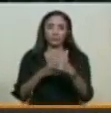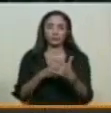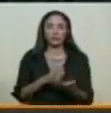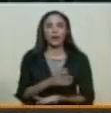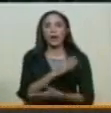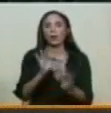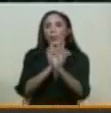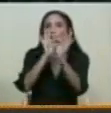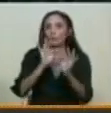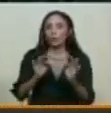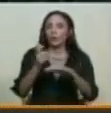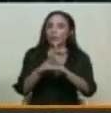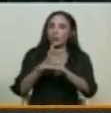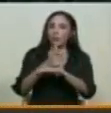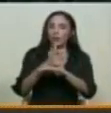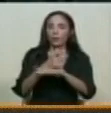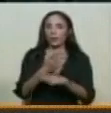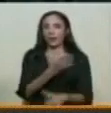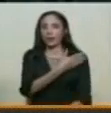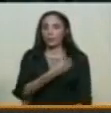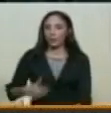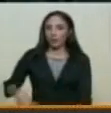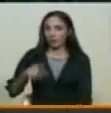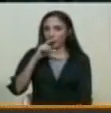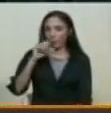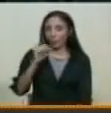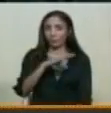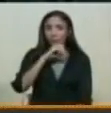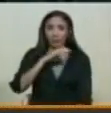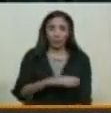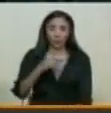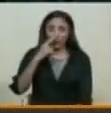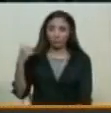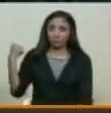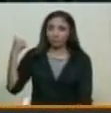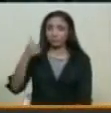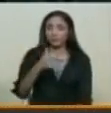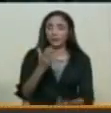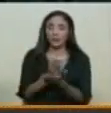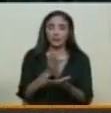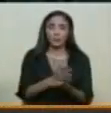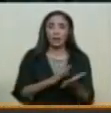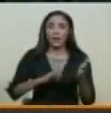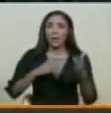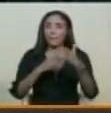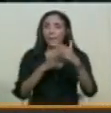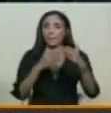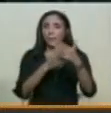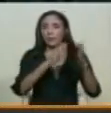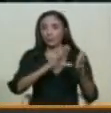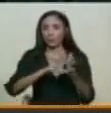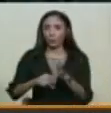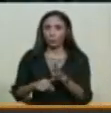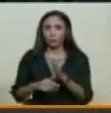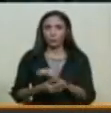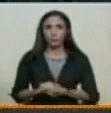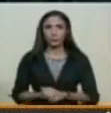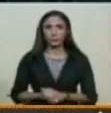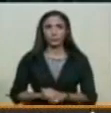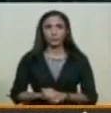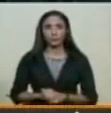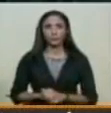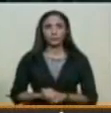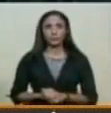Nicolás Maduro, el gobierno que en la historia de Venezuela más ha combatido la corrupción, venga de donde venga, caiga